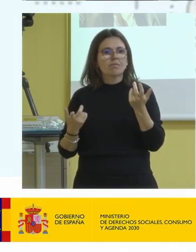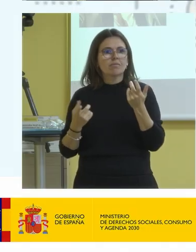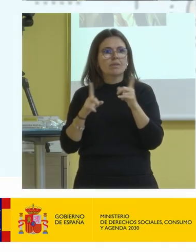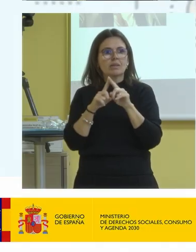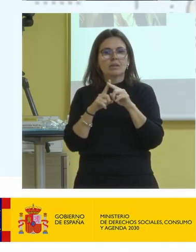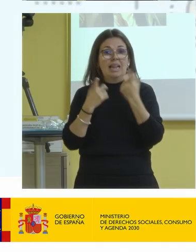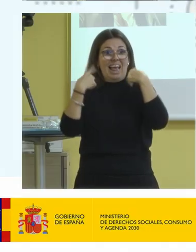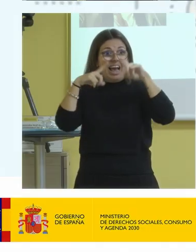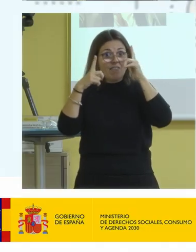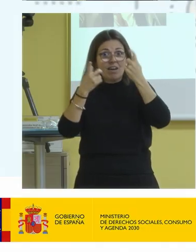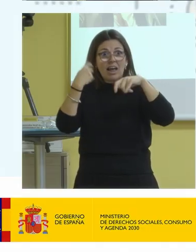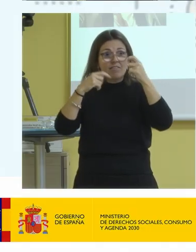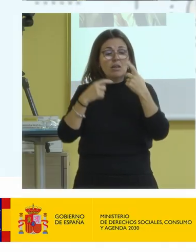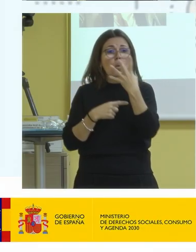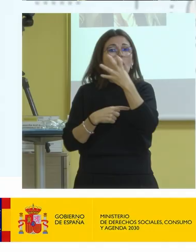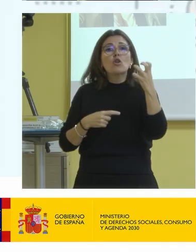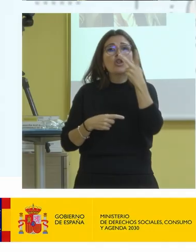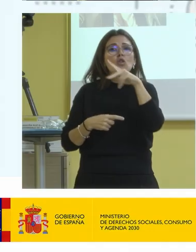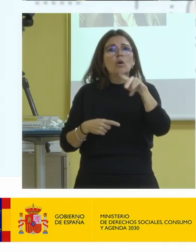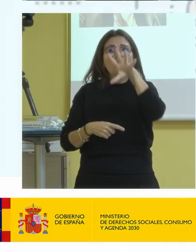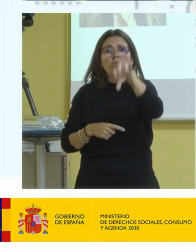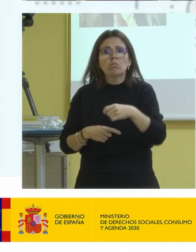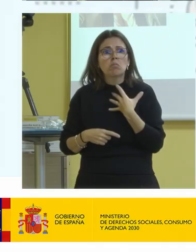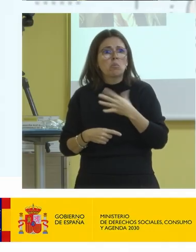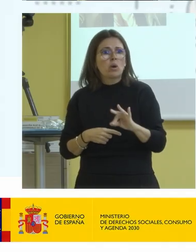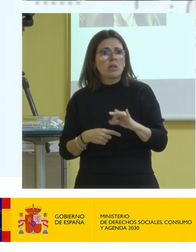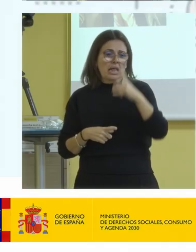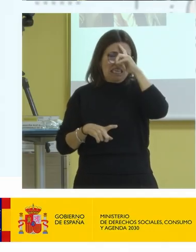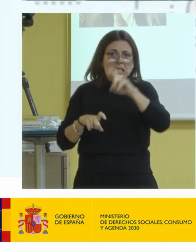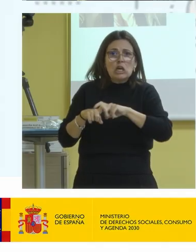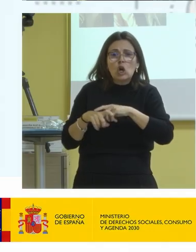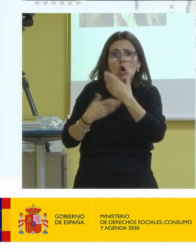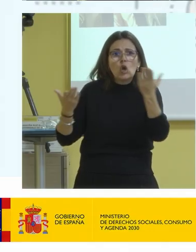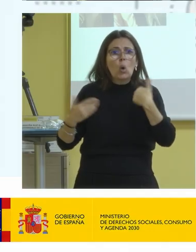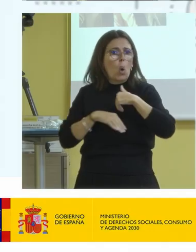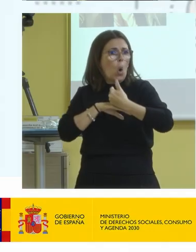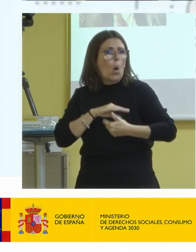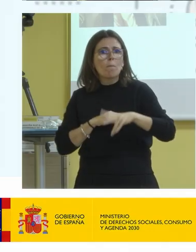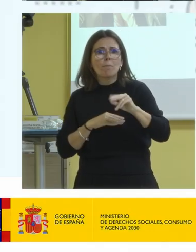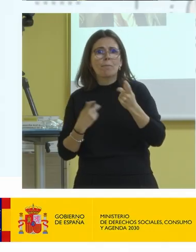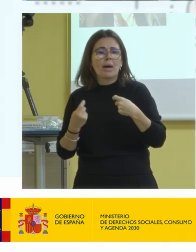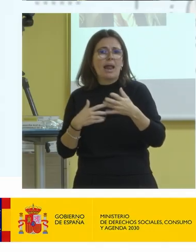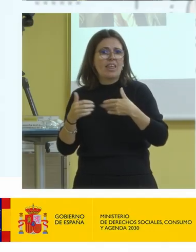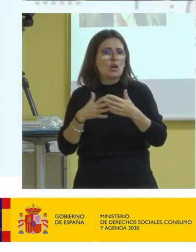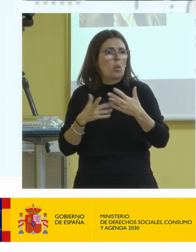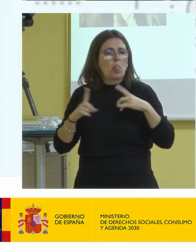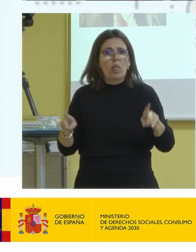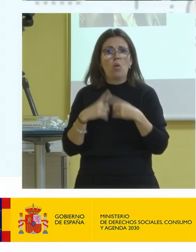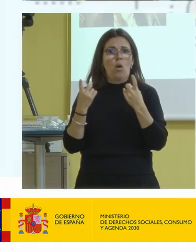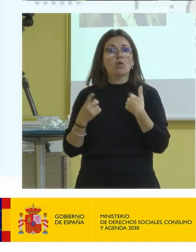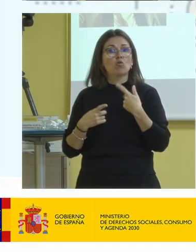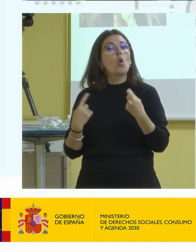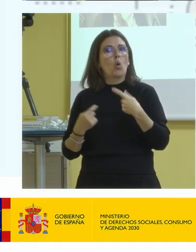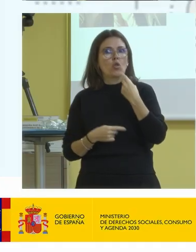la venta por 400 euros para cualquiera que las quiera comprar. Sea psicólogo o sea panadero, quiero decir. Entonces, que es un negocio muy